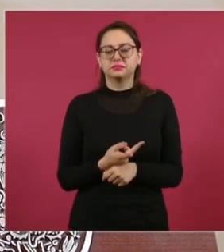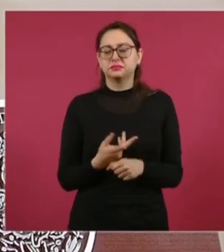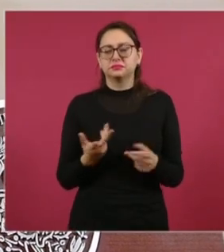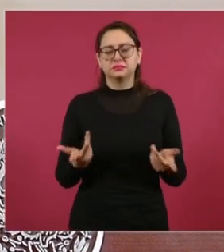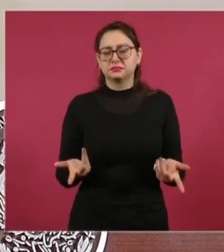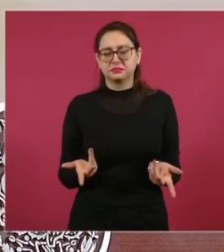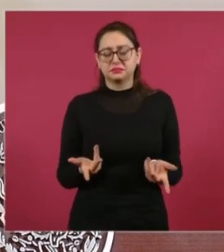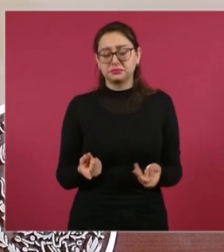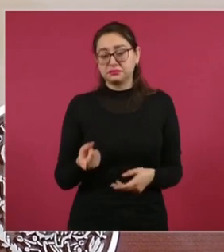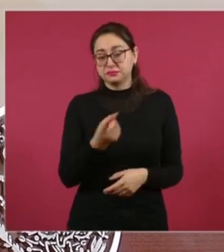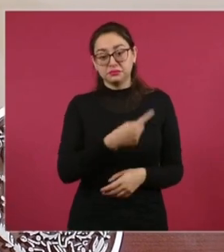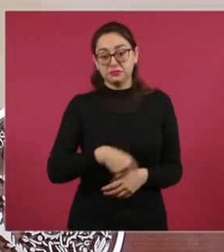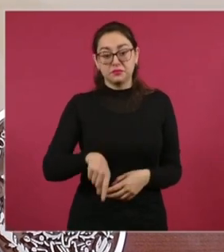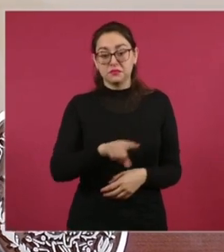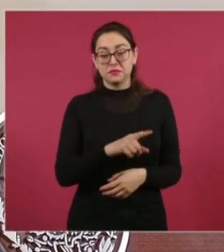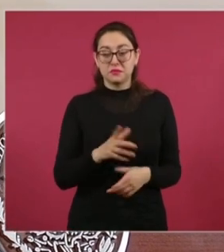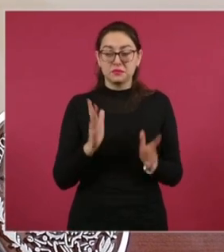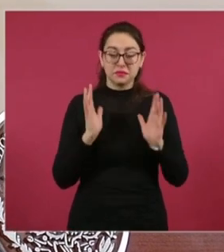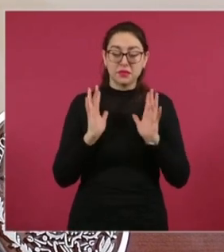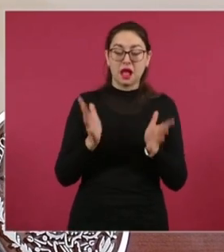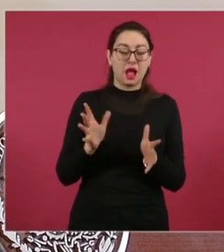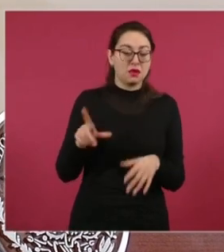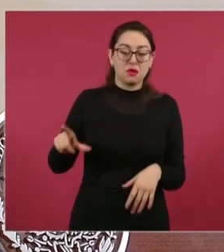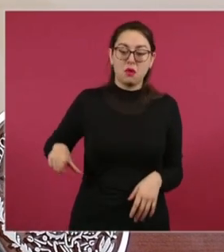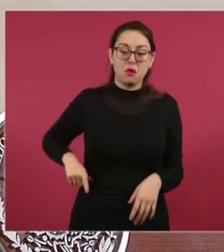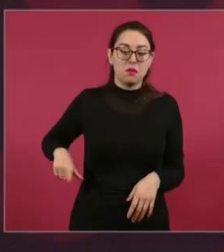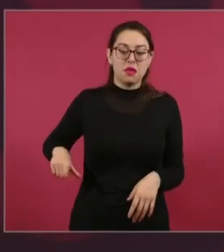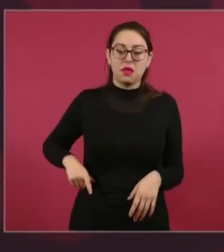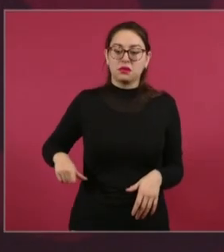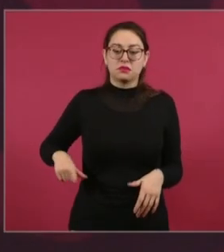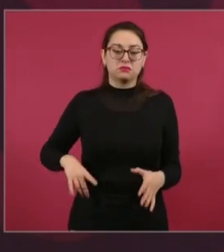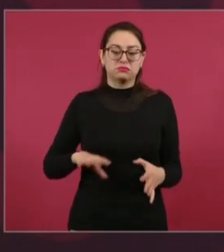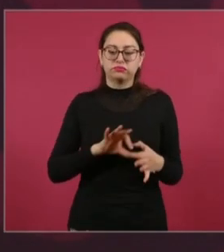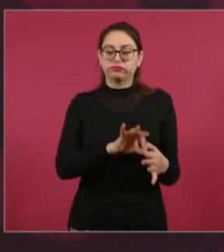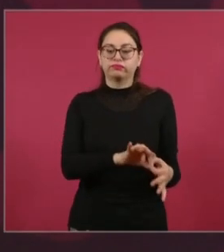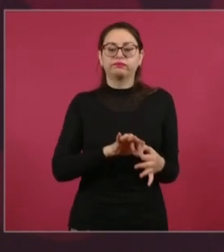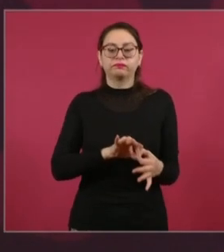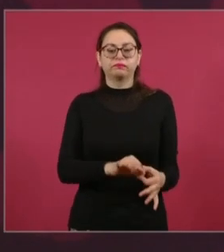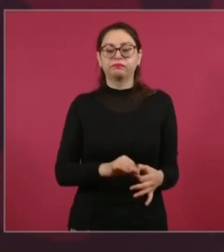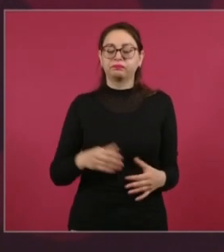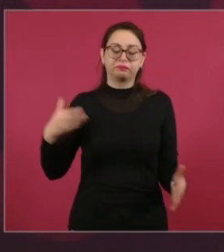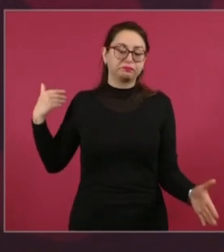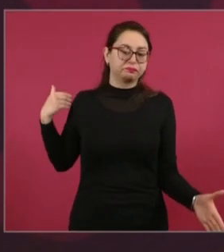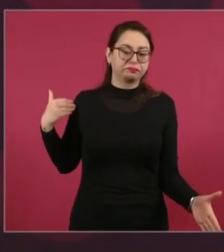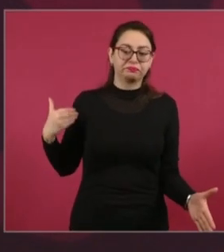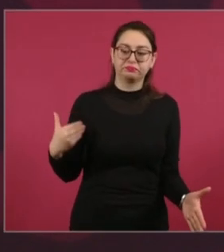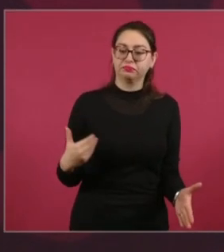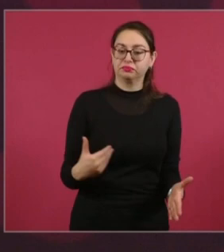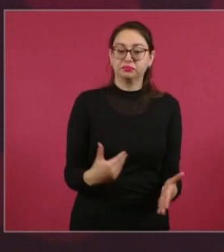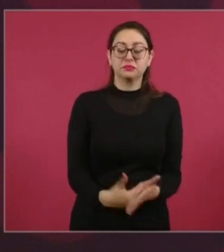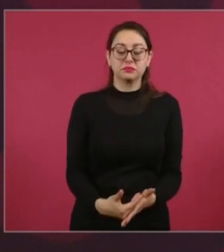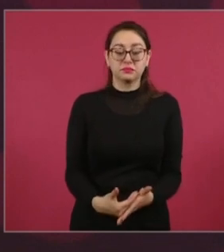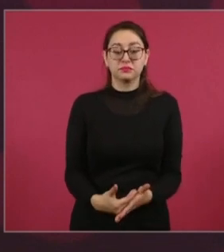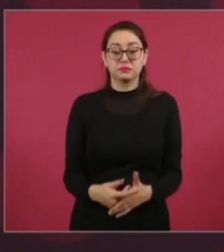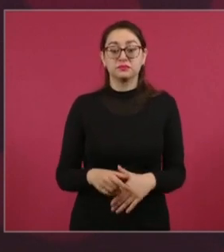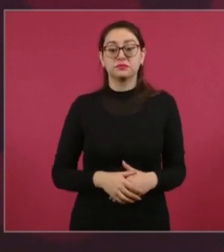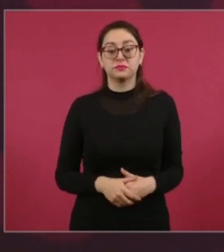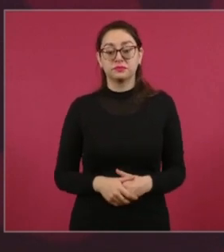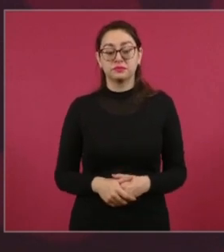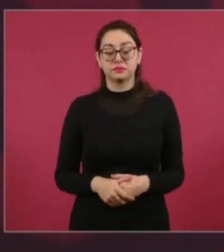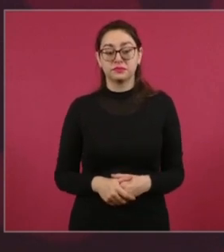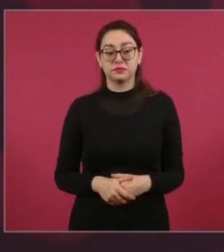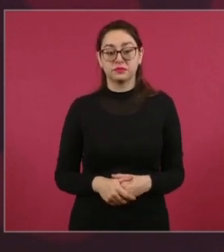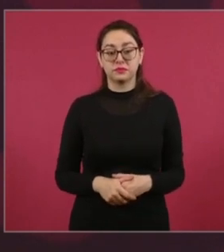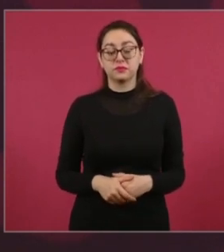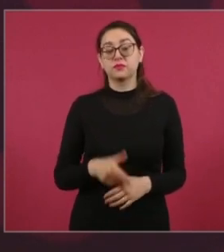jefe máximo,